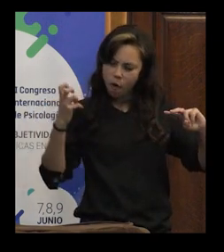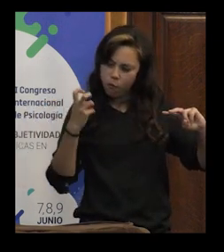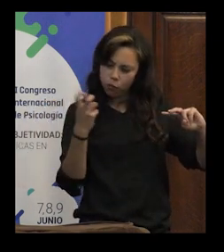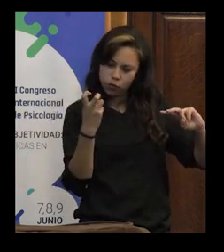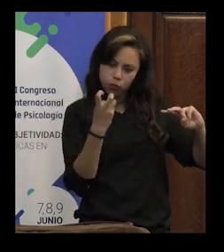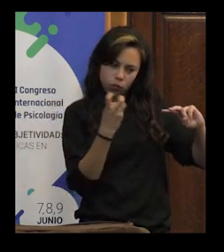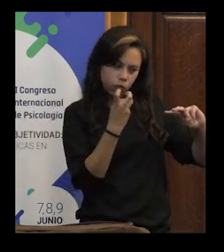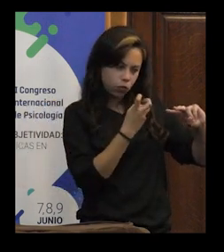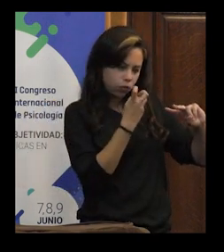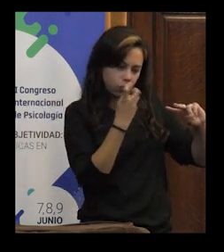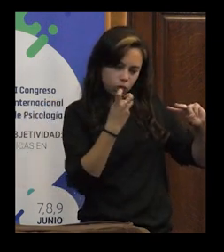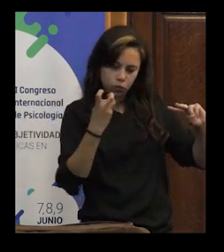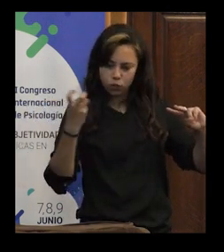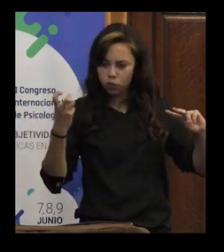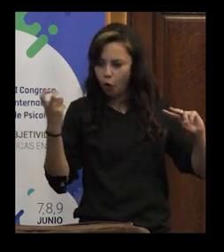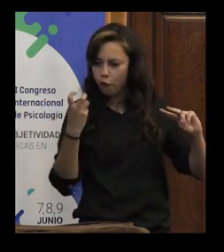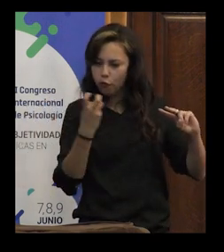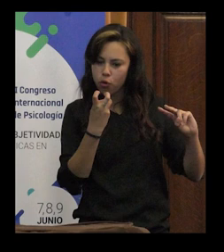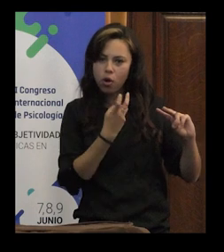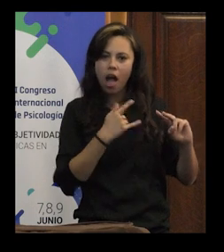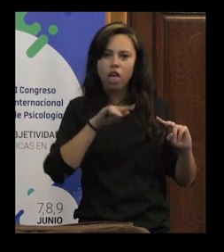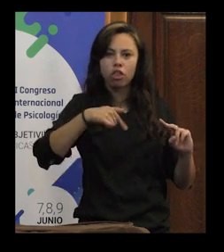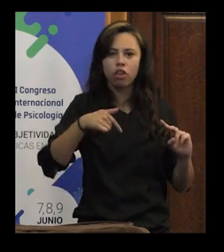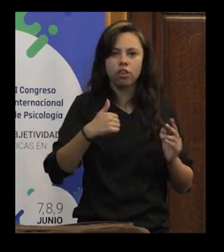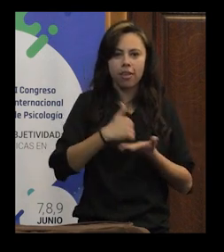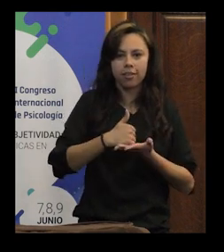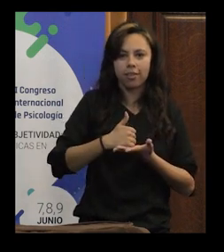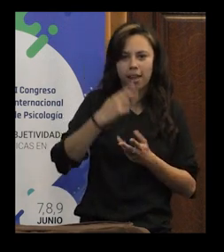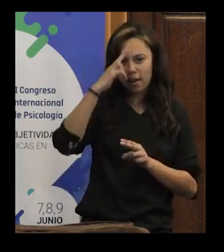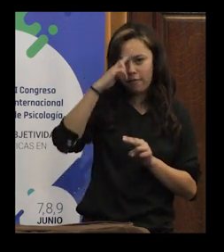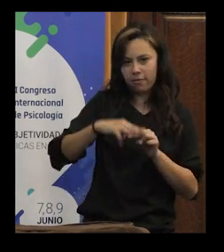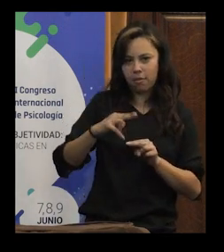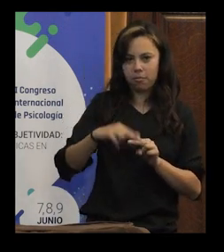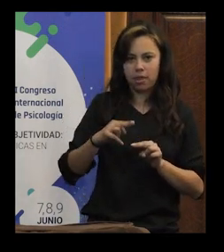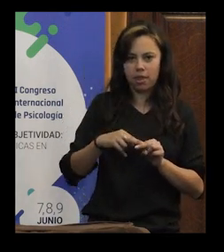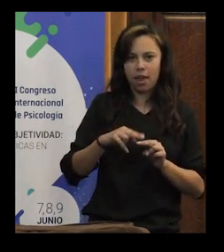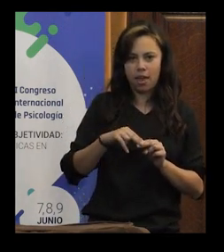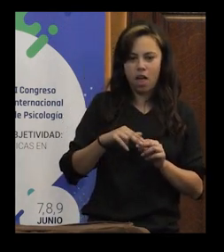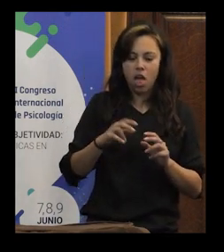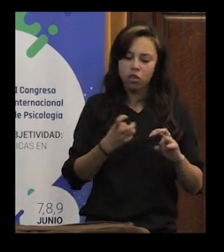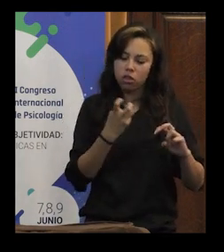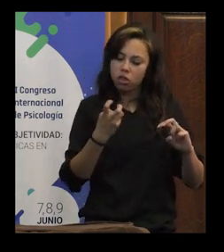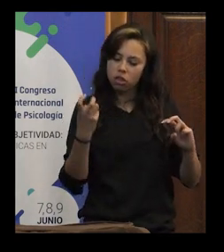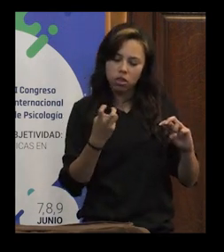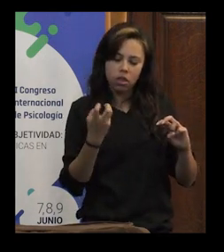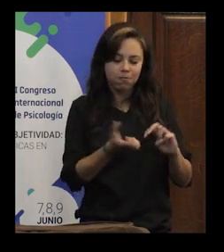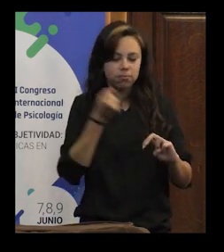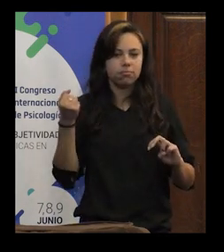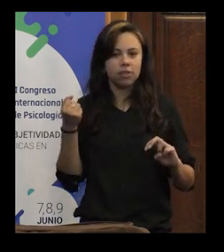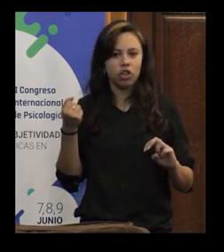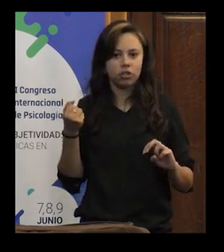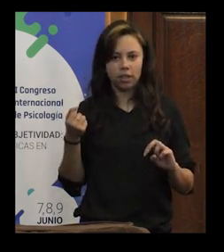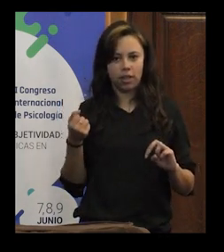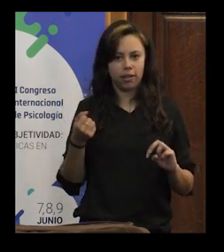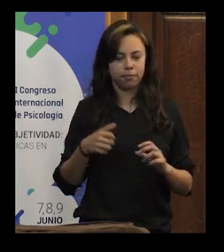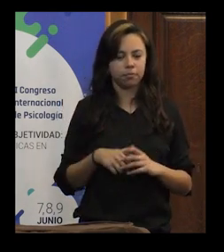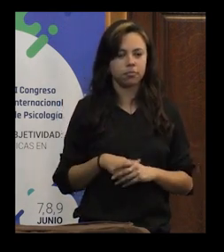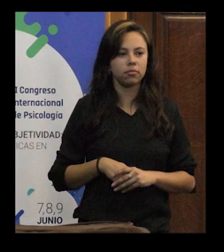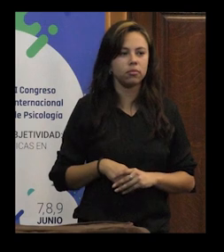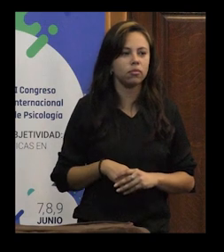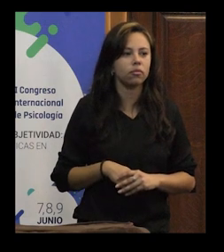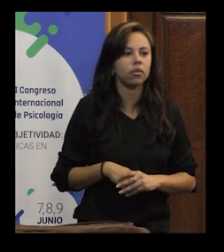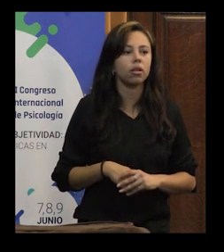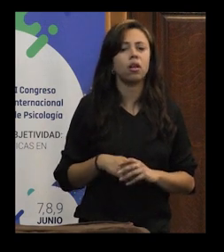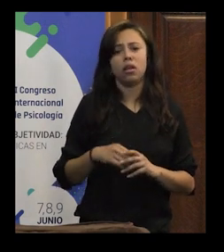por ejemplo, de la clonación de la oveja Dolly en 1997. Hubo